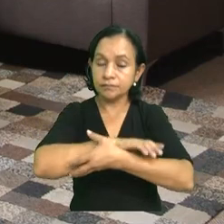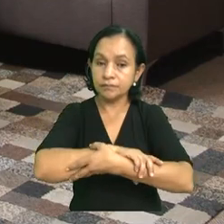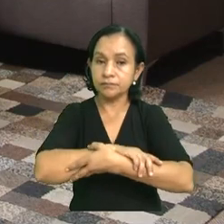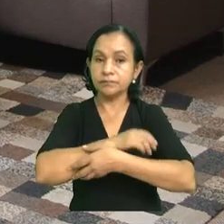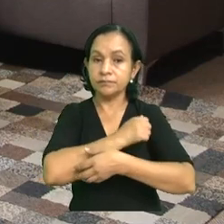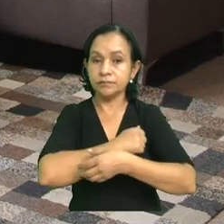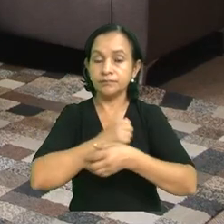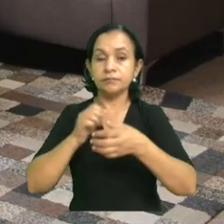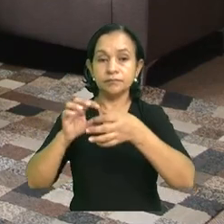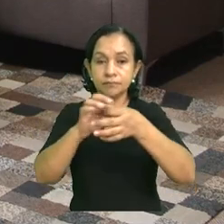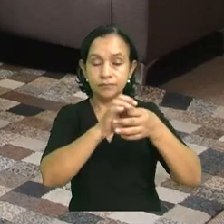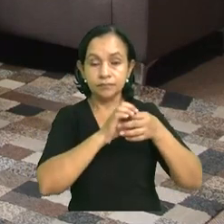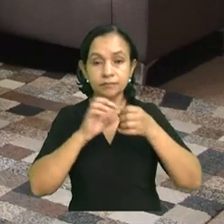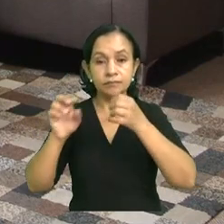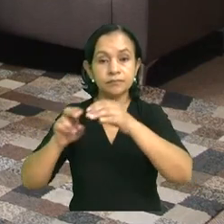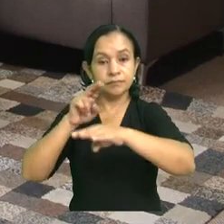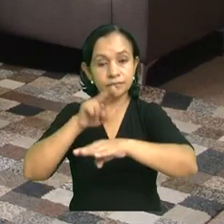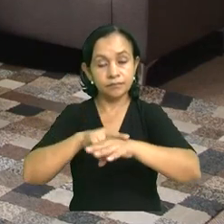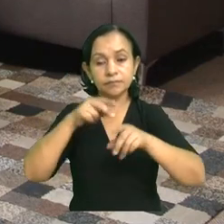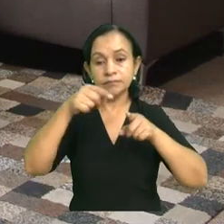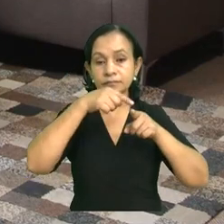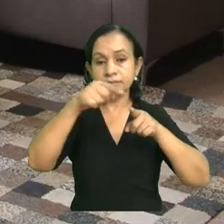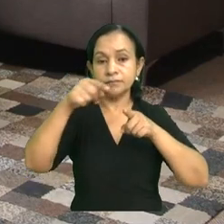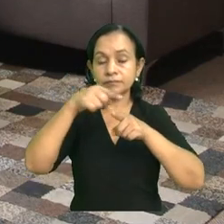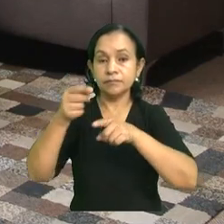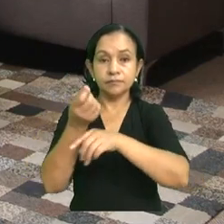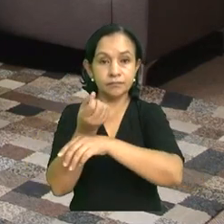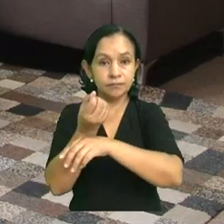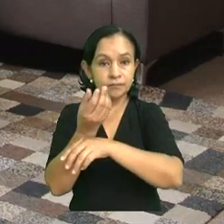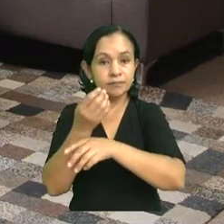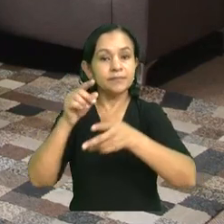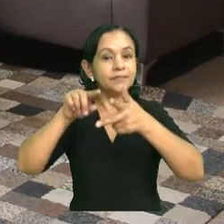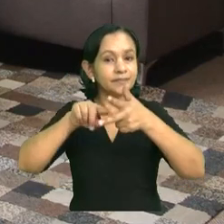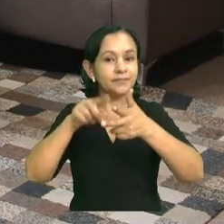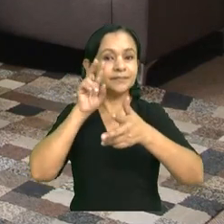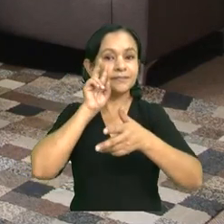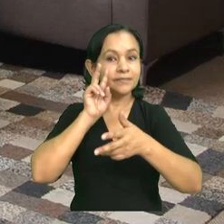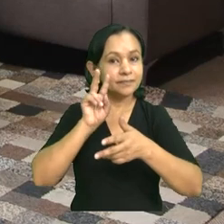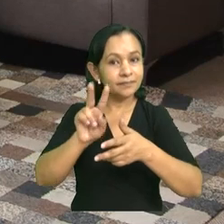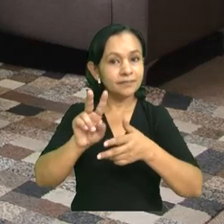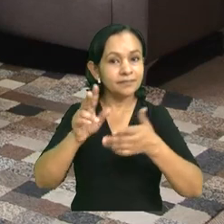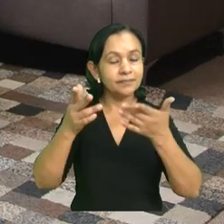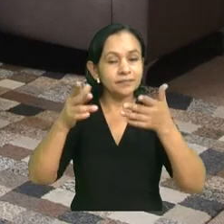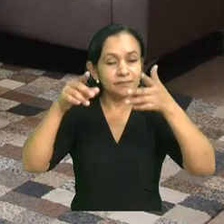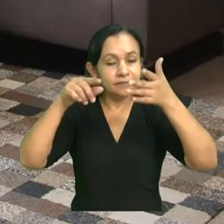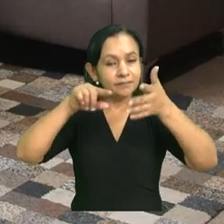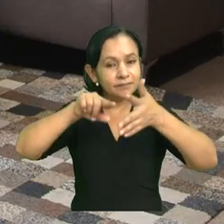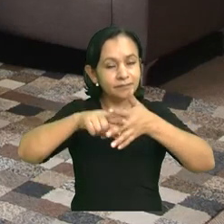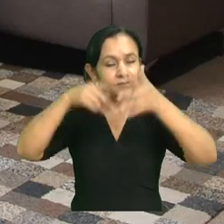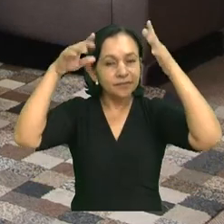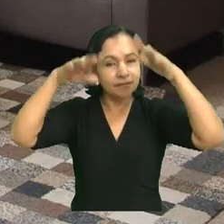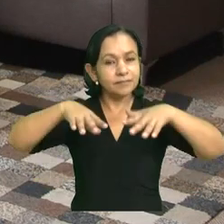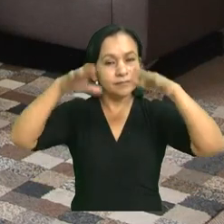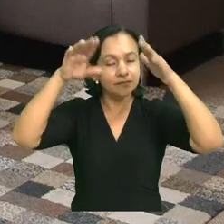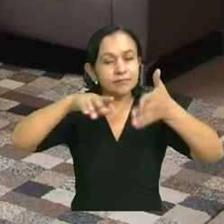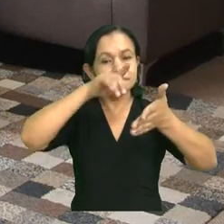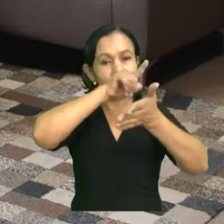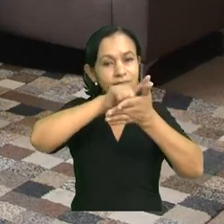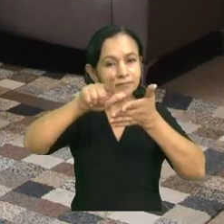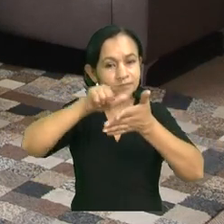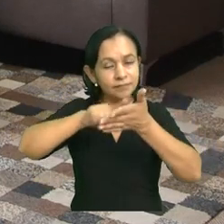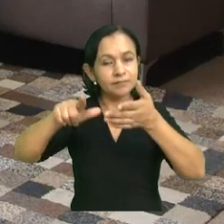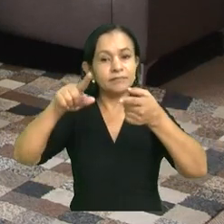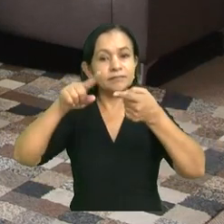trabajando junto a nuestros gobiernos municipales de cara, en principio, a la entrada del invierno. Ello implica limpieza, ello